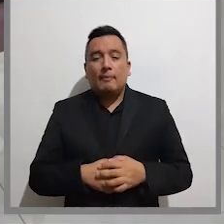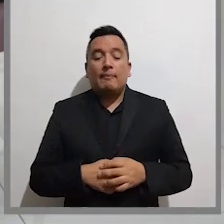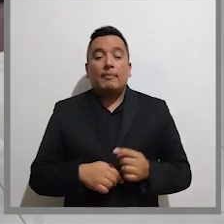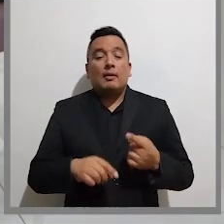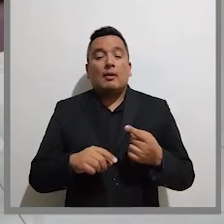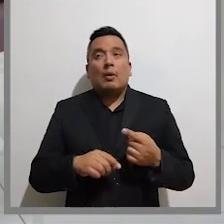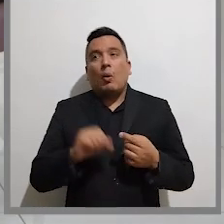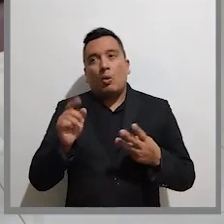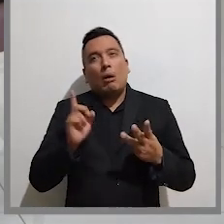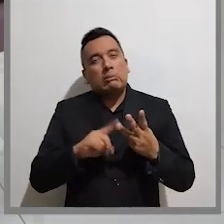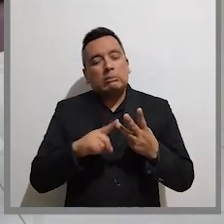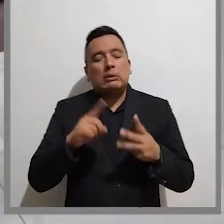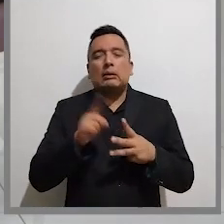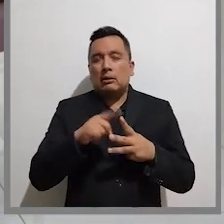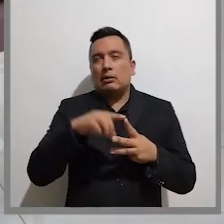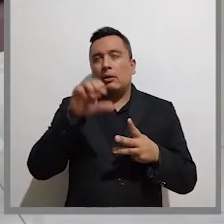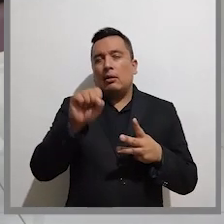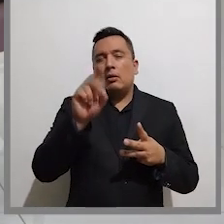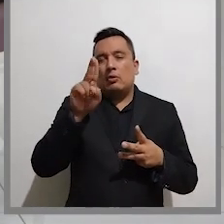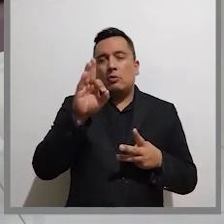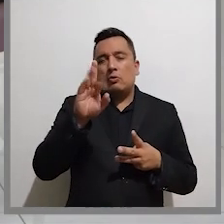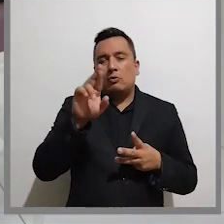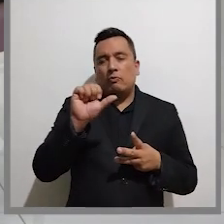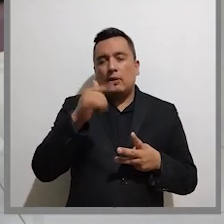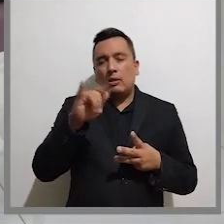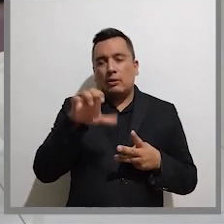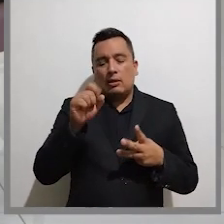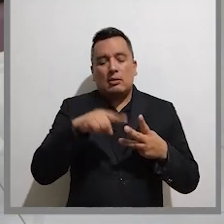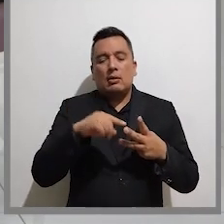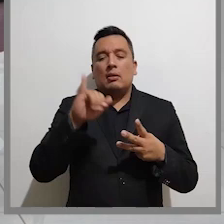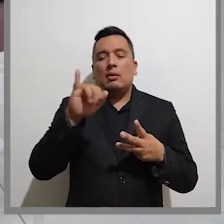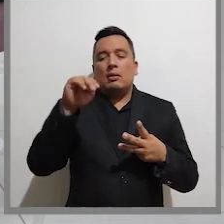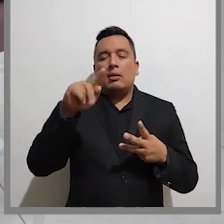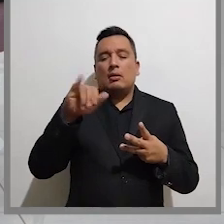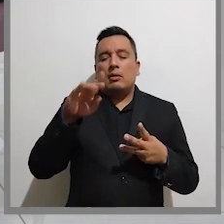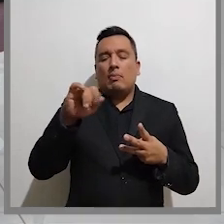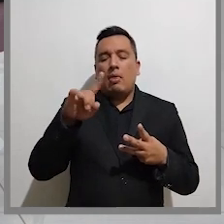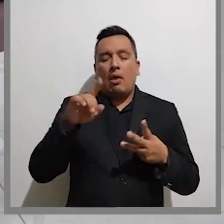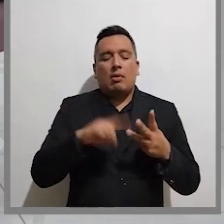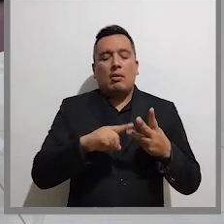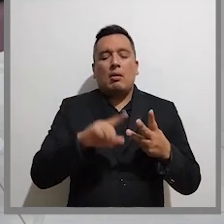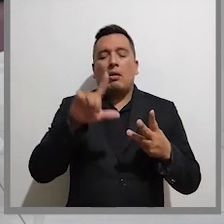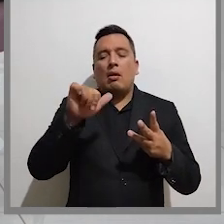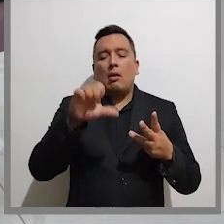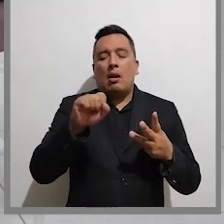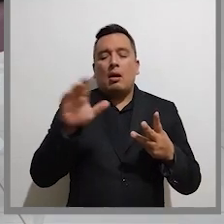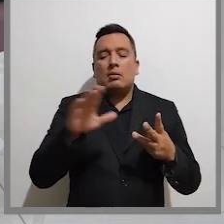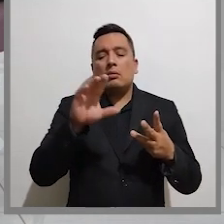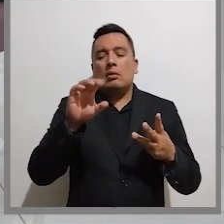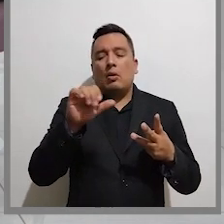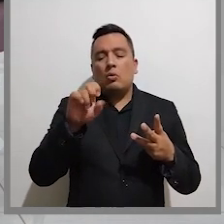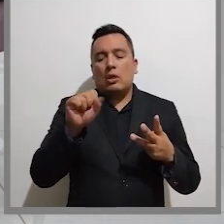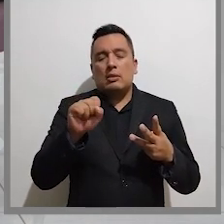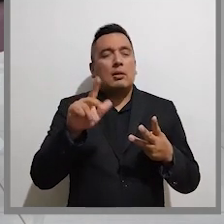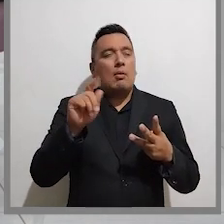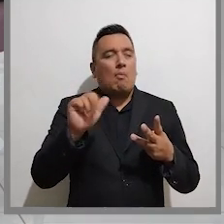consejera, Las sufragistas, y luego está Intimidad, que es la otra serie. Y Las cosas por limpiar, que también es una serie. Las